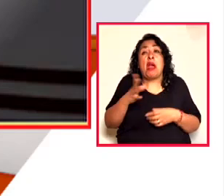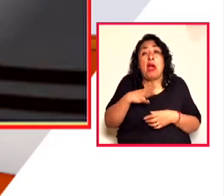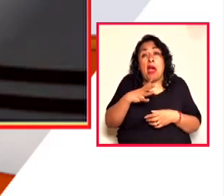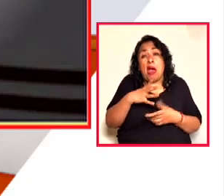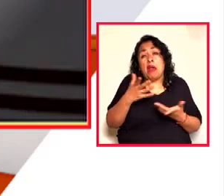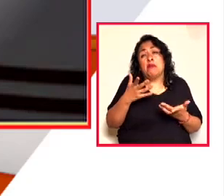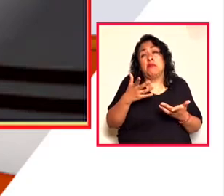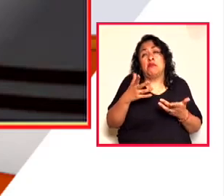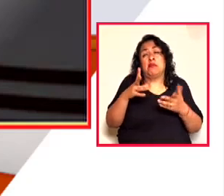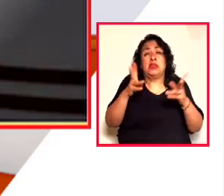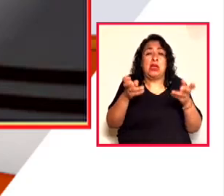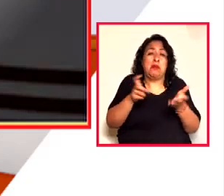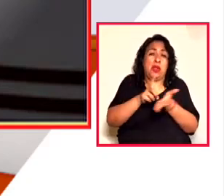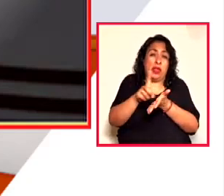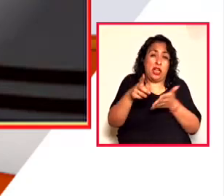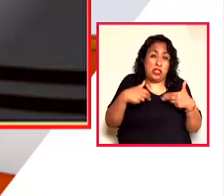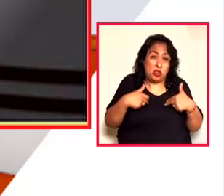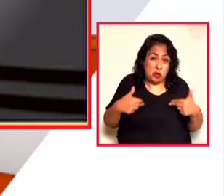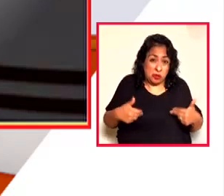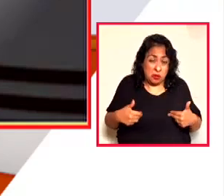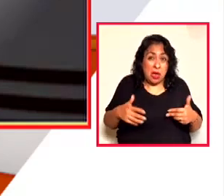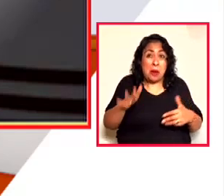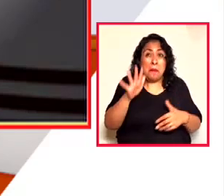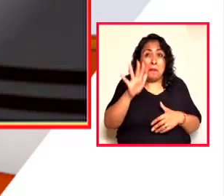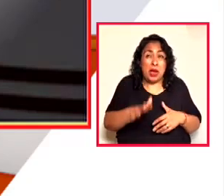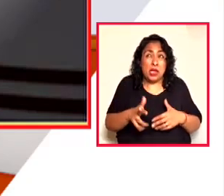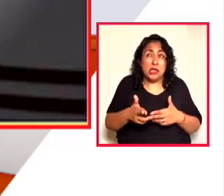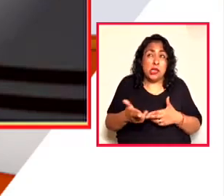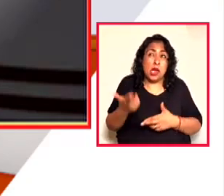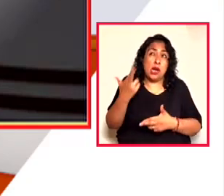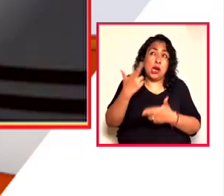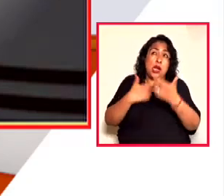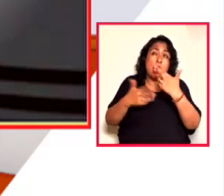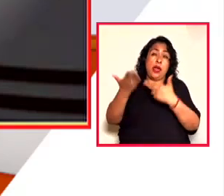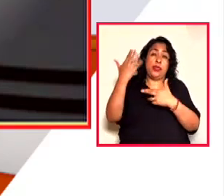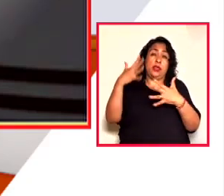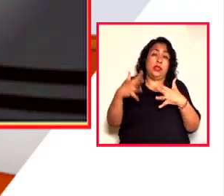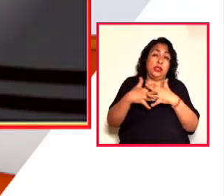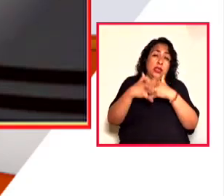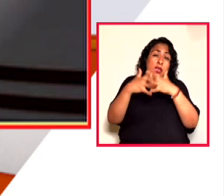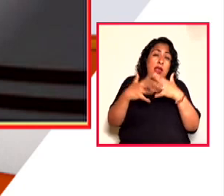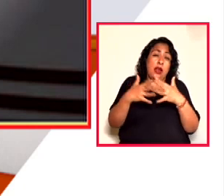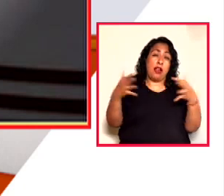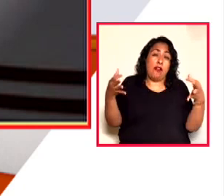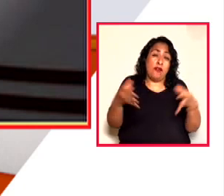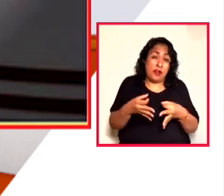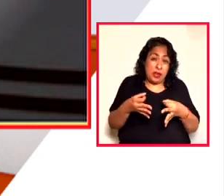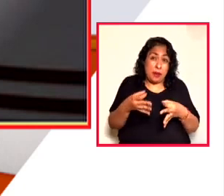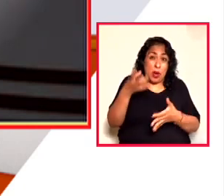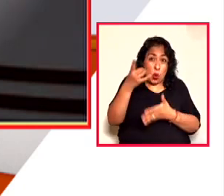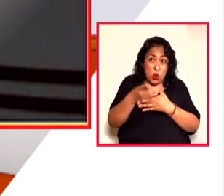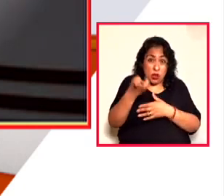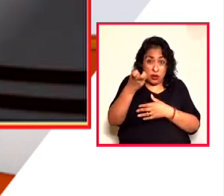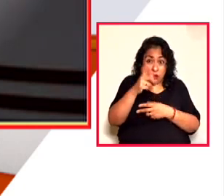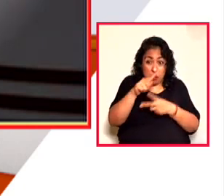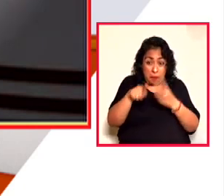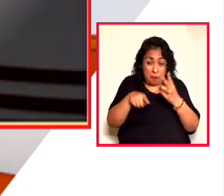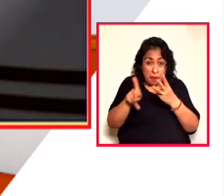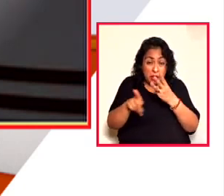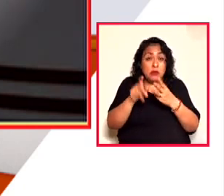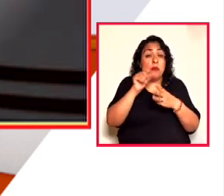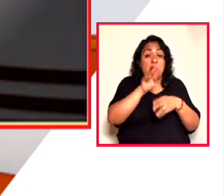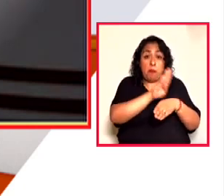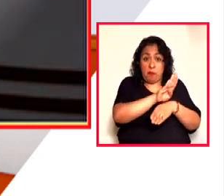derechos humanos que parecen remontarnos a la época de la Guerra Fría, pero no solo en esas latitudes, también en Brasil viven